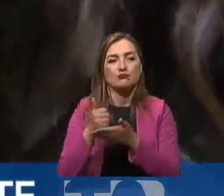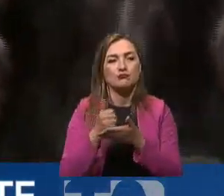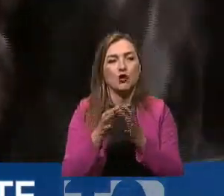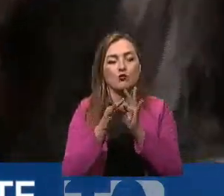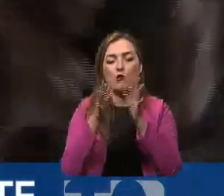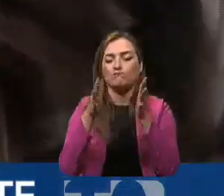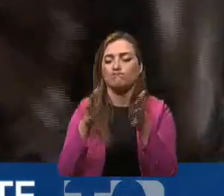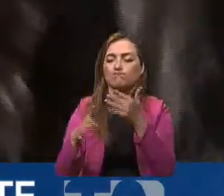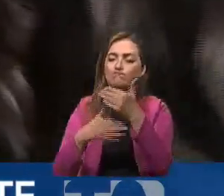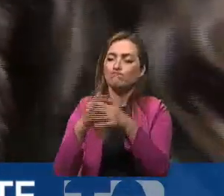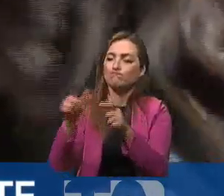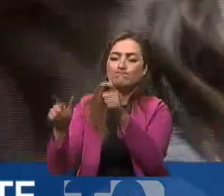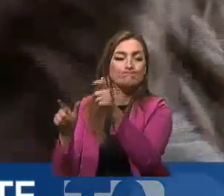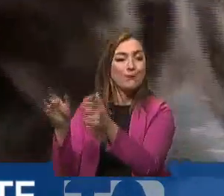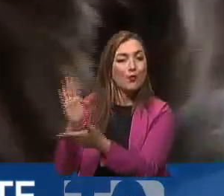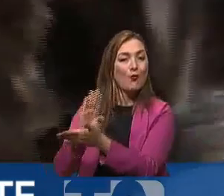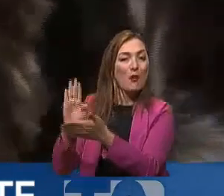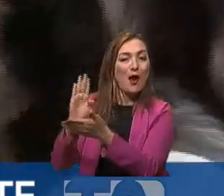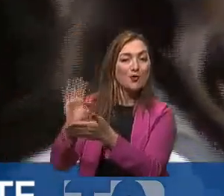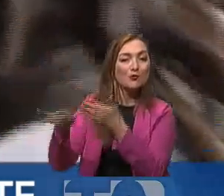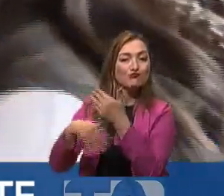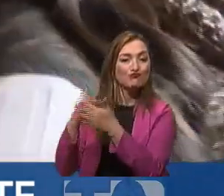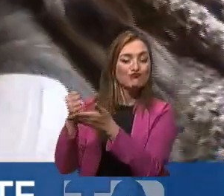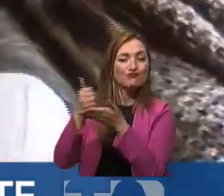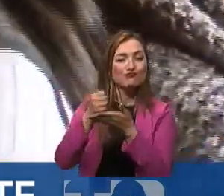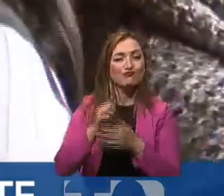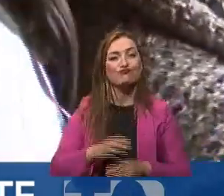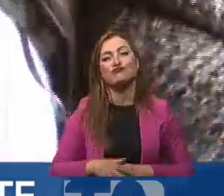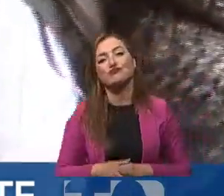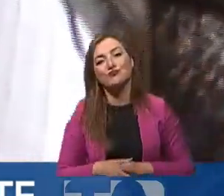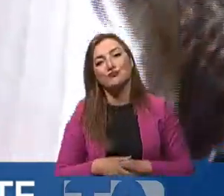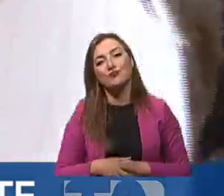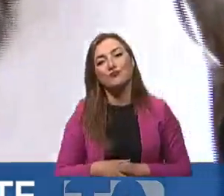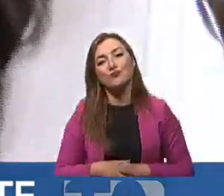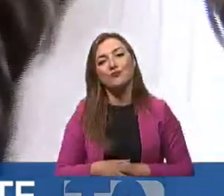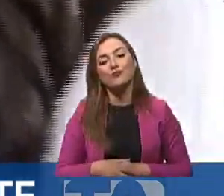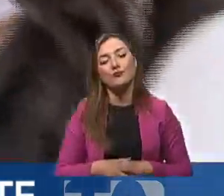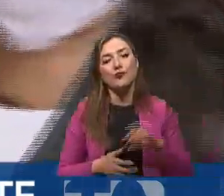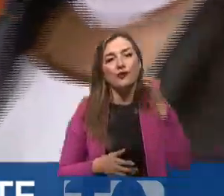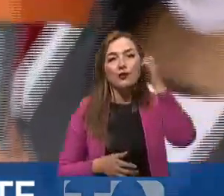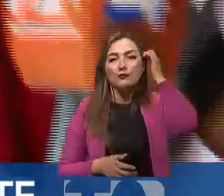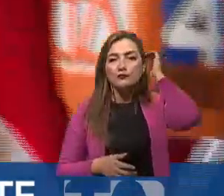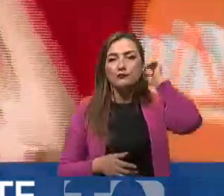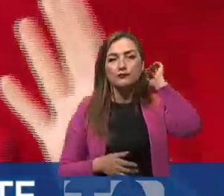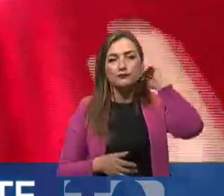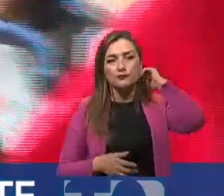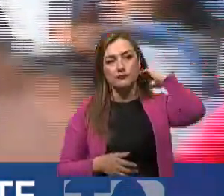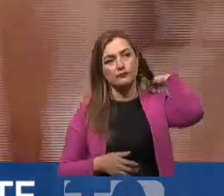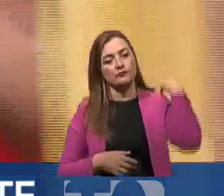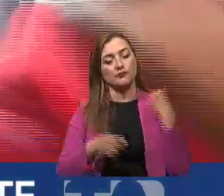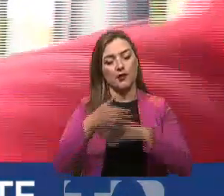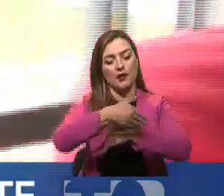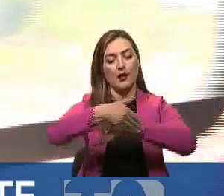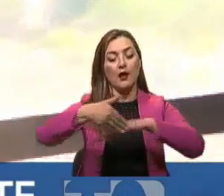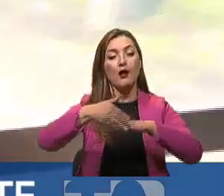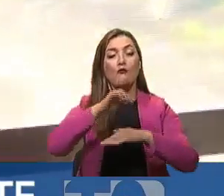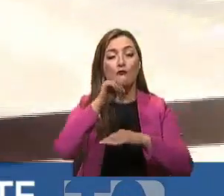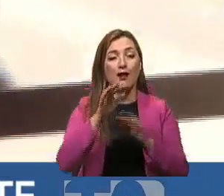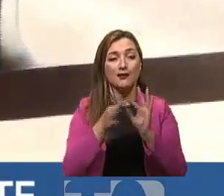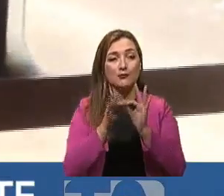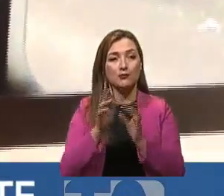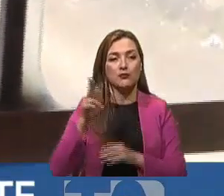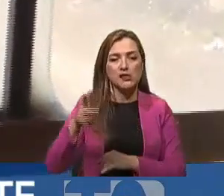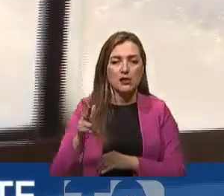nuestros compañeros, a todos los vecinos del sector. Vecino, ahora lo que sí veo es que hay algunas calles en las que aún falta un poquito de